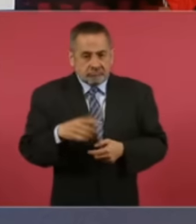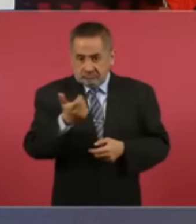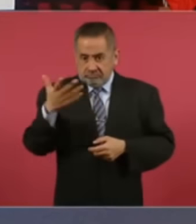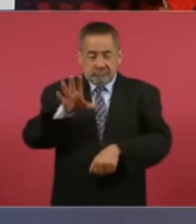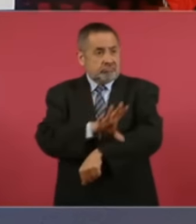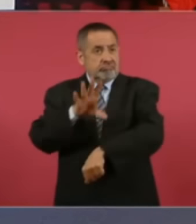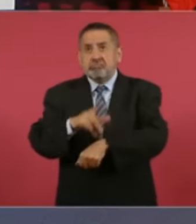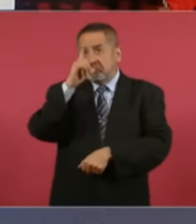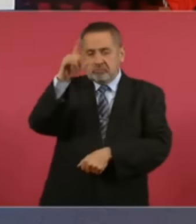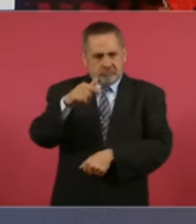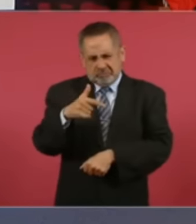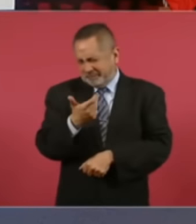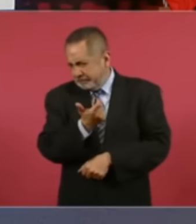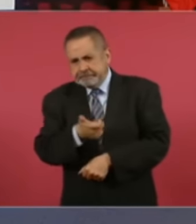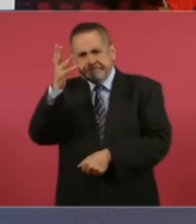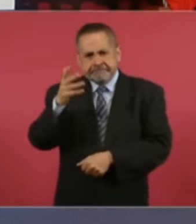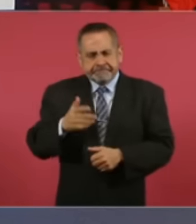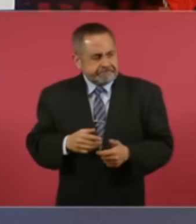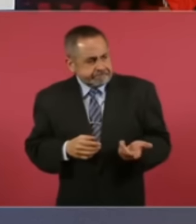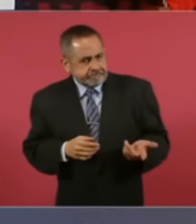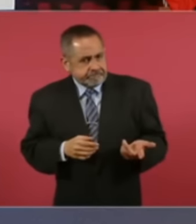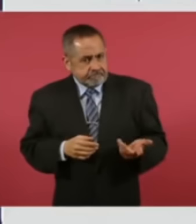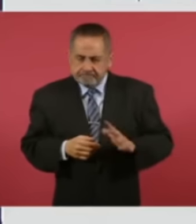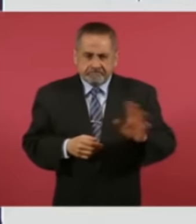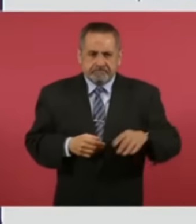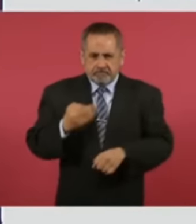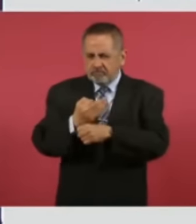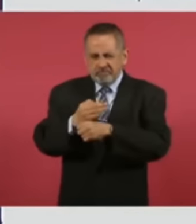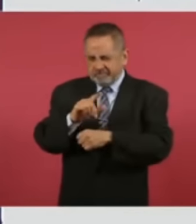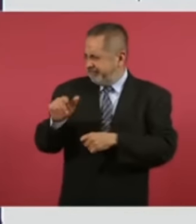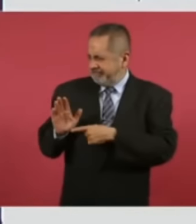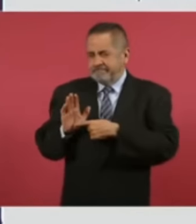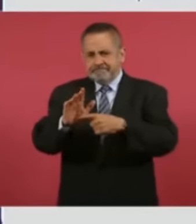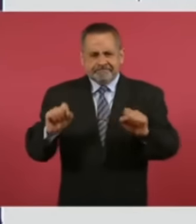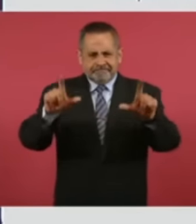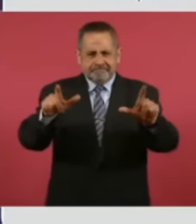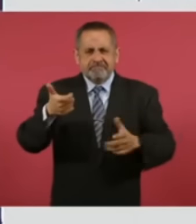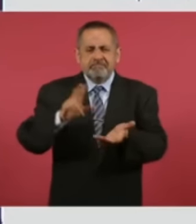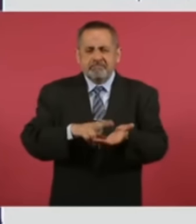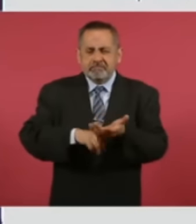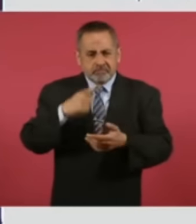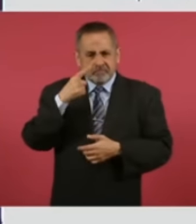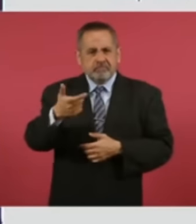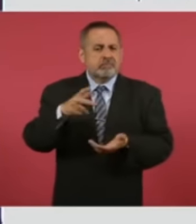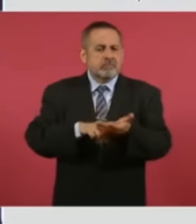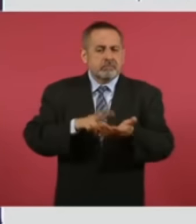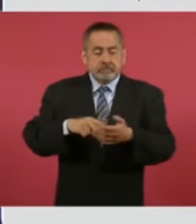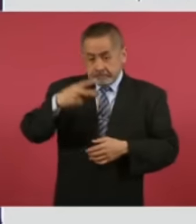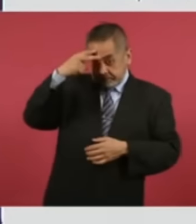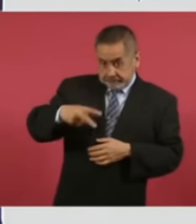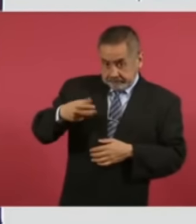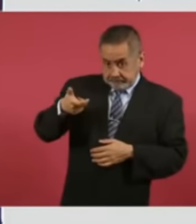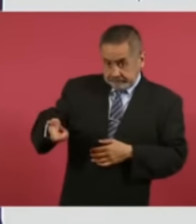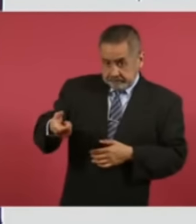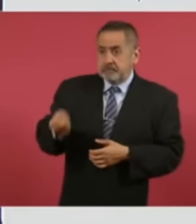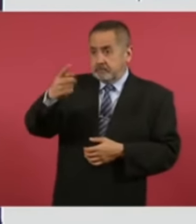luz es carísimo. Ahora vamos a poner una gráfica sobre lo que cuesta la luz en México